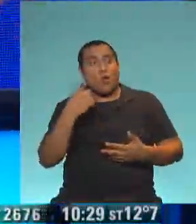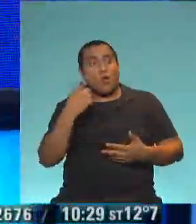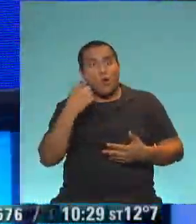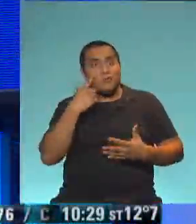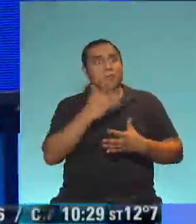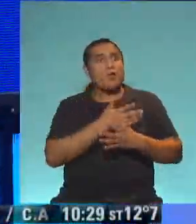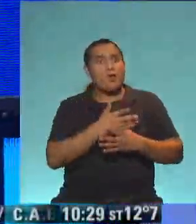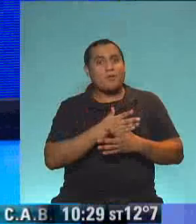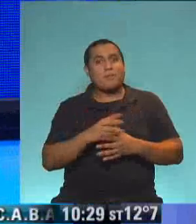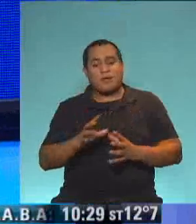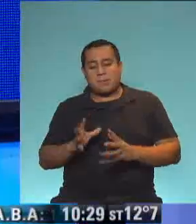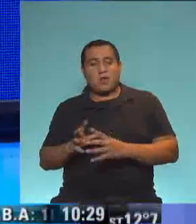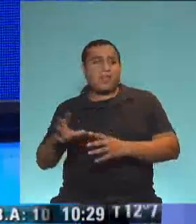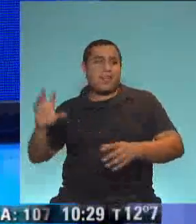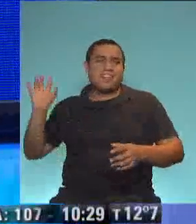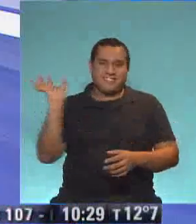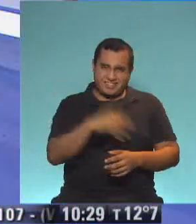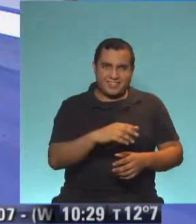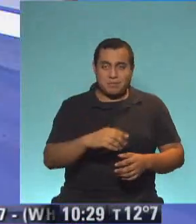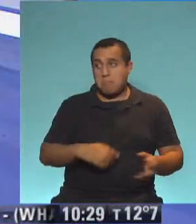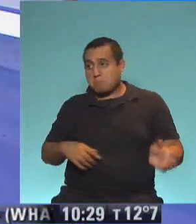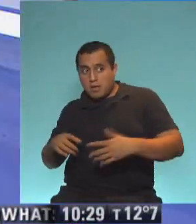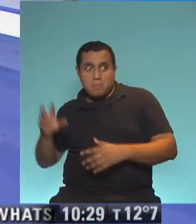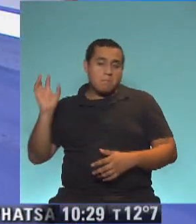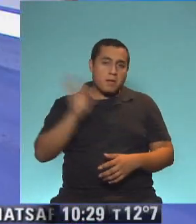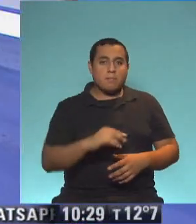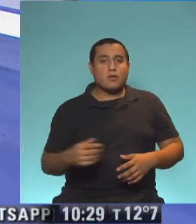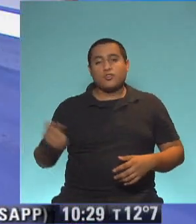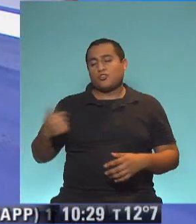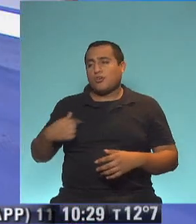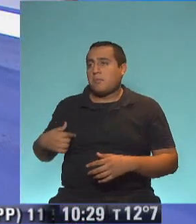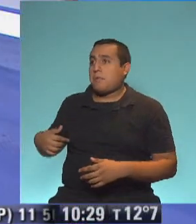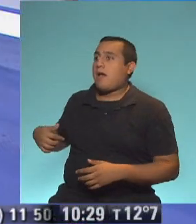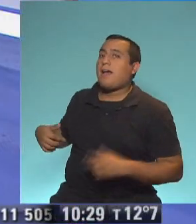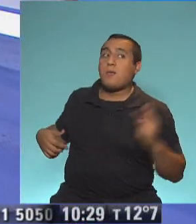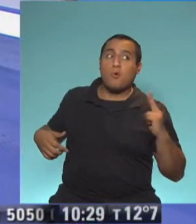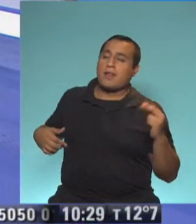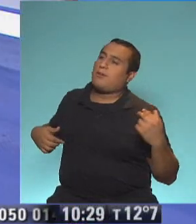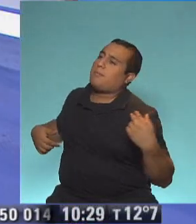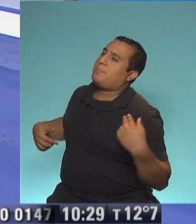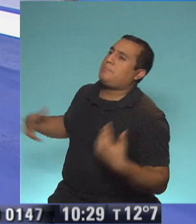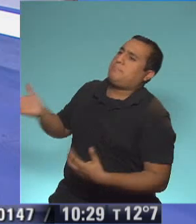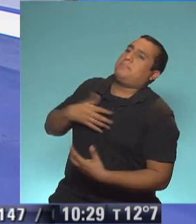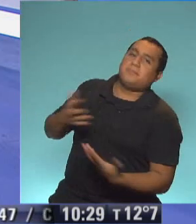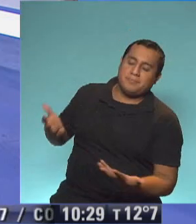tirar y había que tocarle con la pelota al otro. Y yo me hacía el valiente y como que me tiraba para que no le pegara.